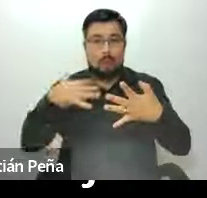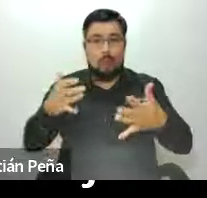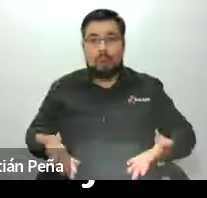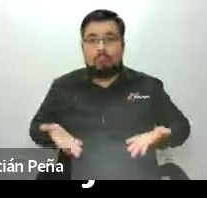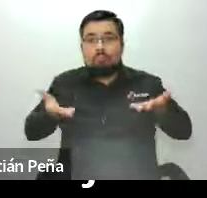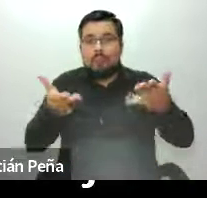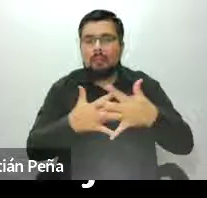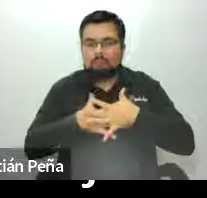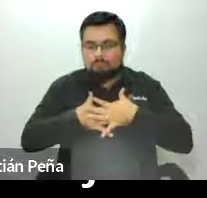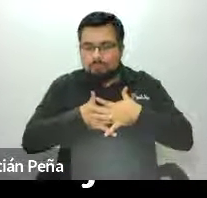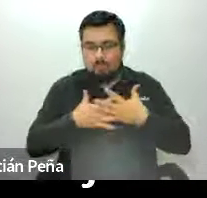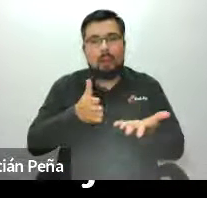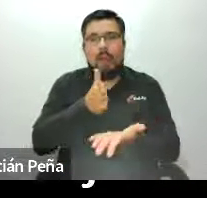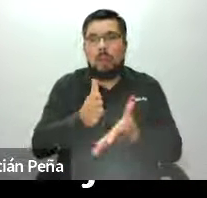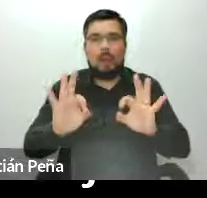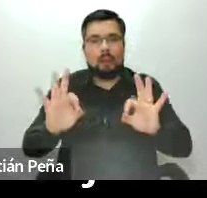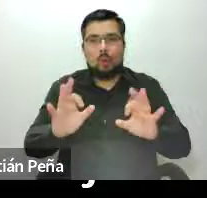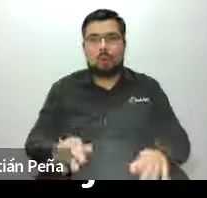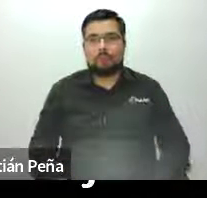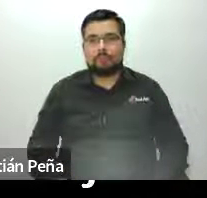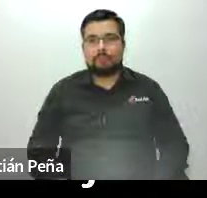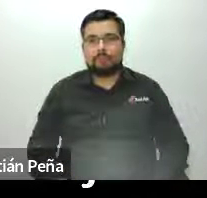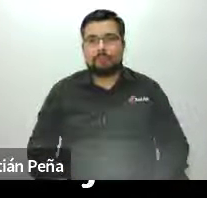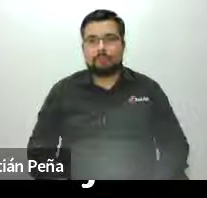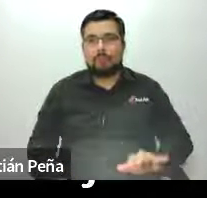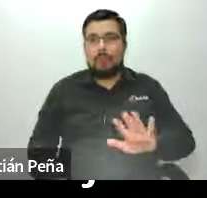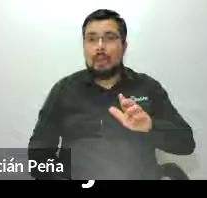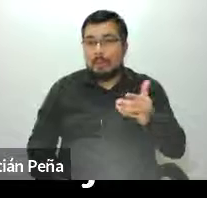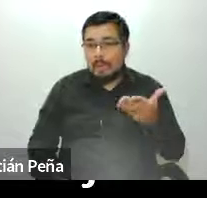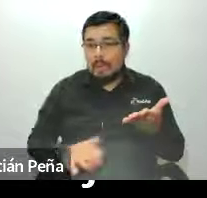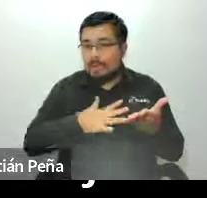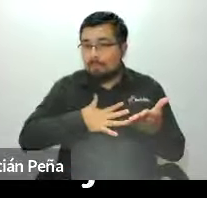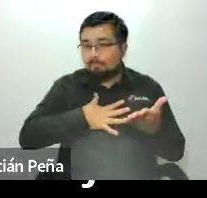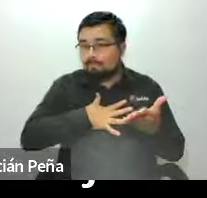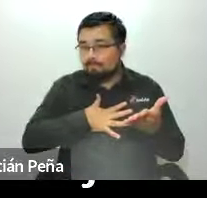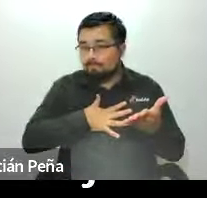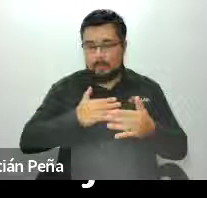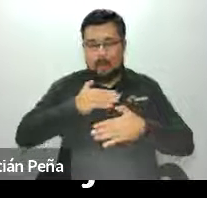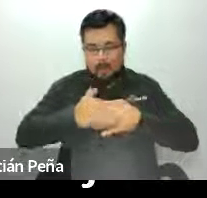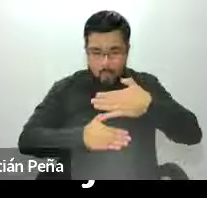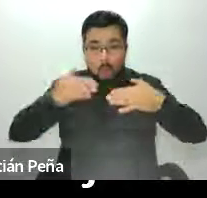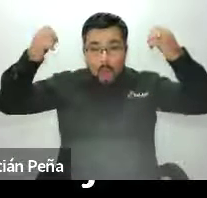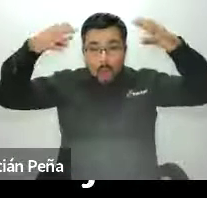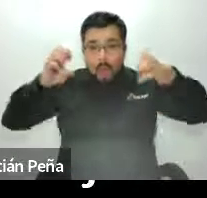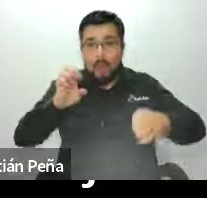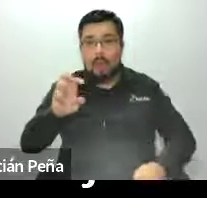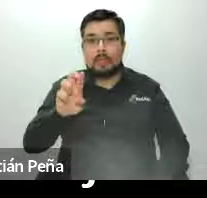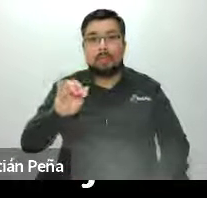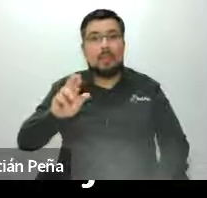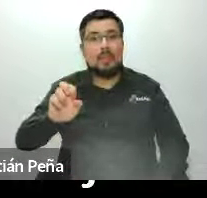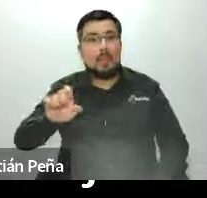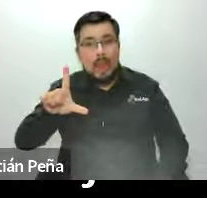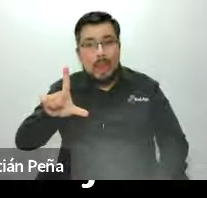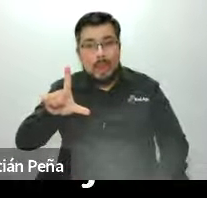Para la escuela regular. Y en ese aspecto, las progresiones de aprendizaje en espiral y sus fundamentos dialogan